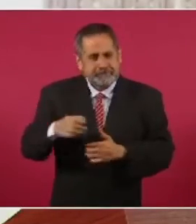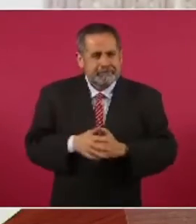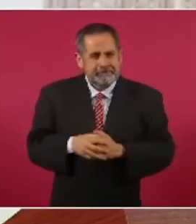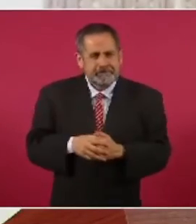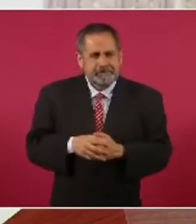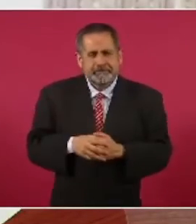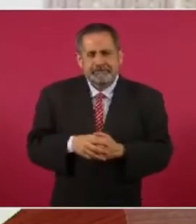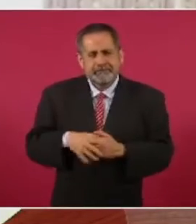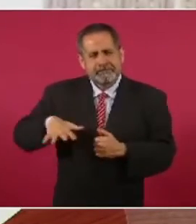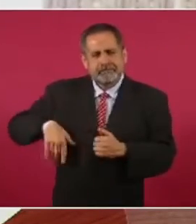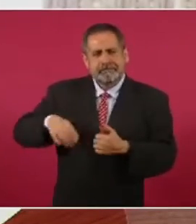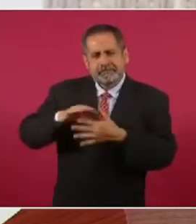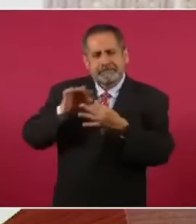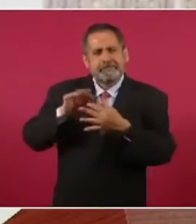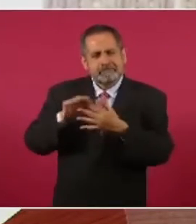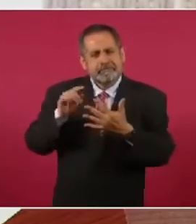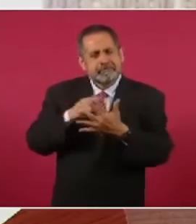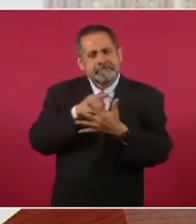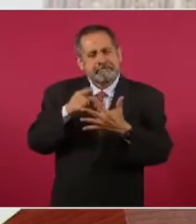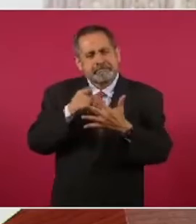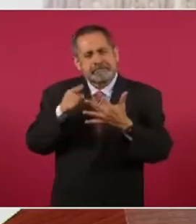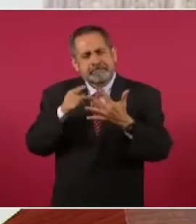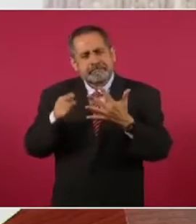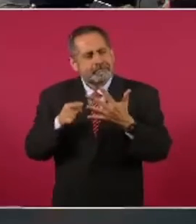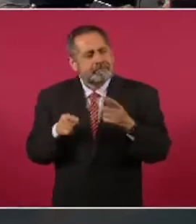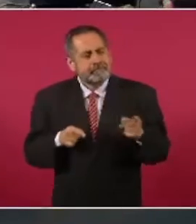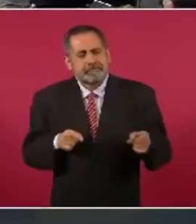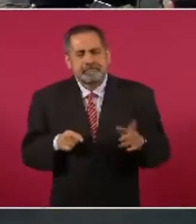todos estos